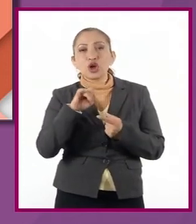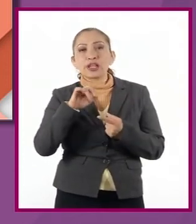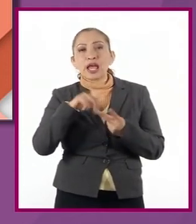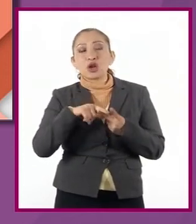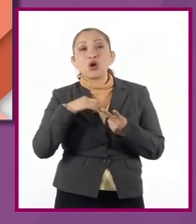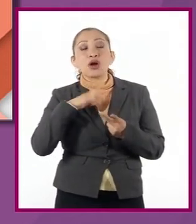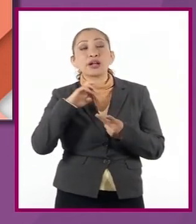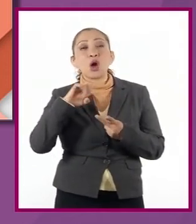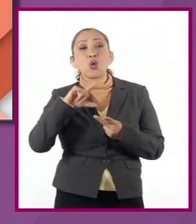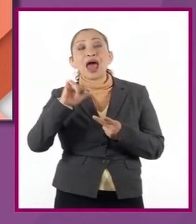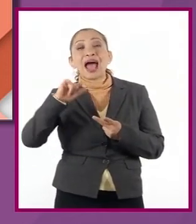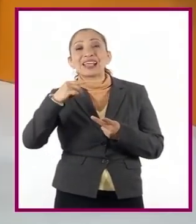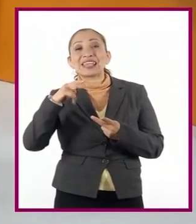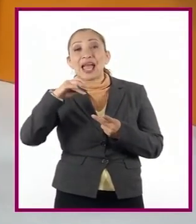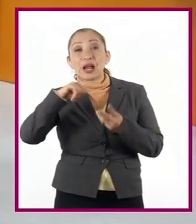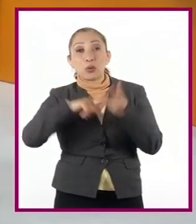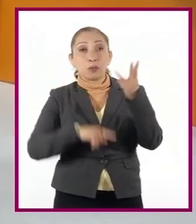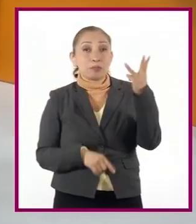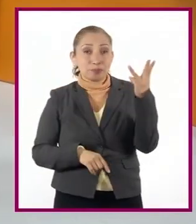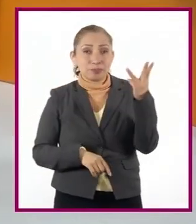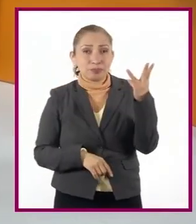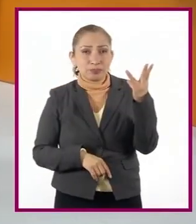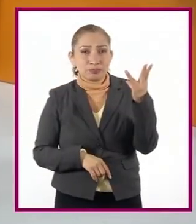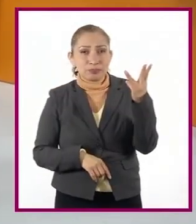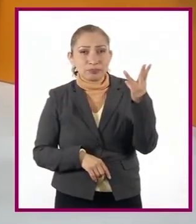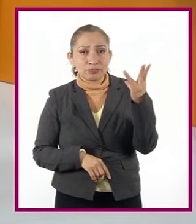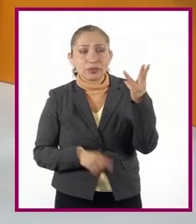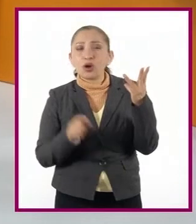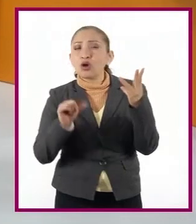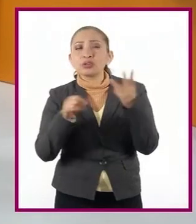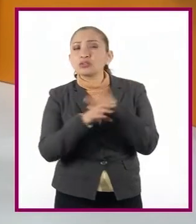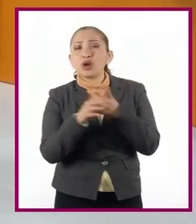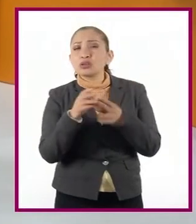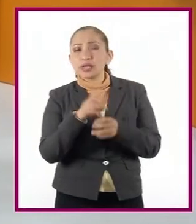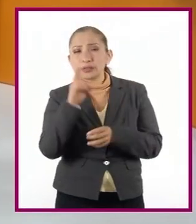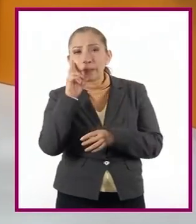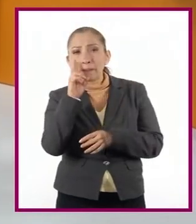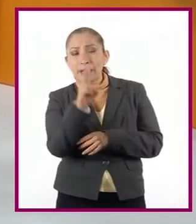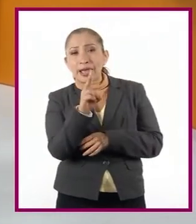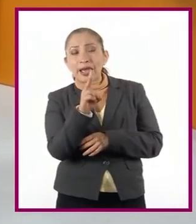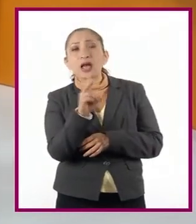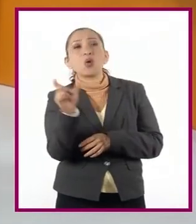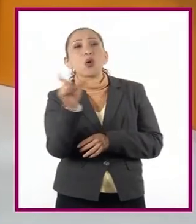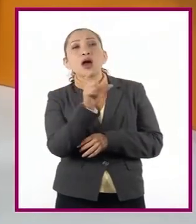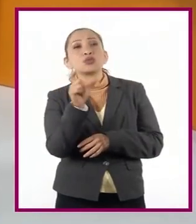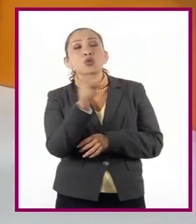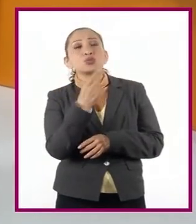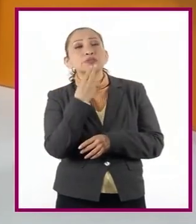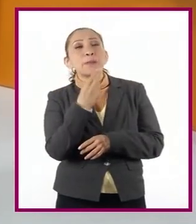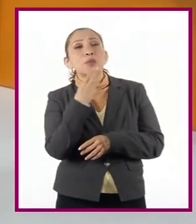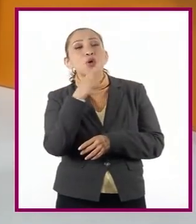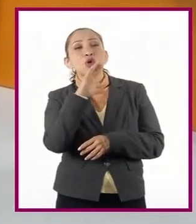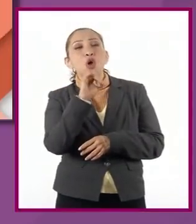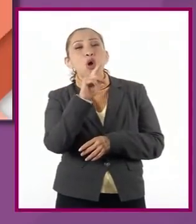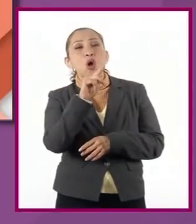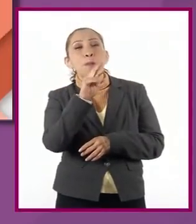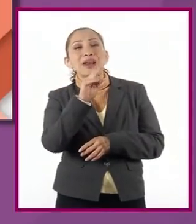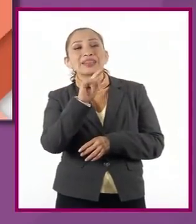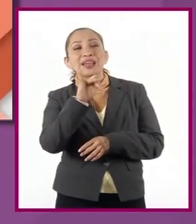y Raúl Anguiano. ¿Qué otros aspectos hay que tener presentes al momento de emplear el